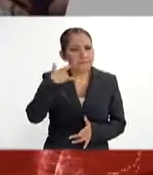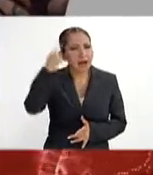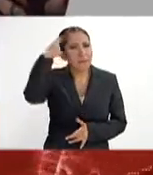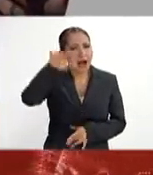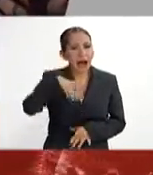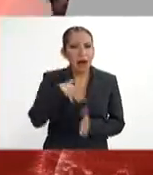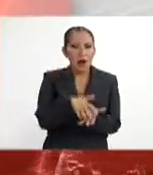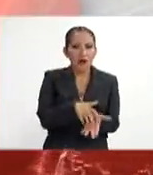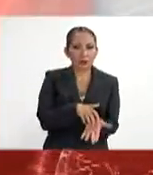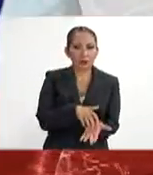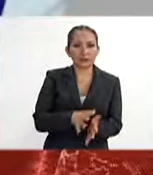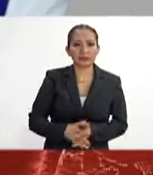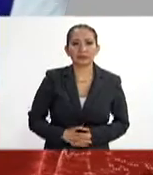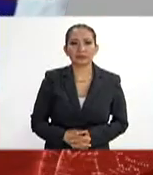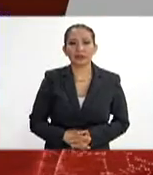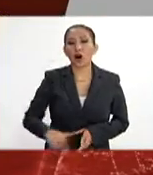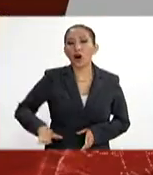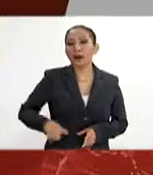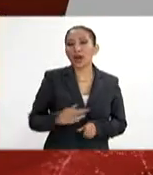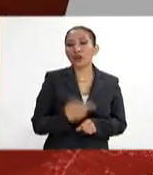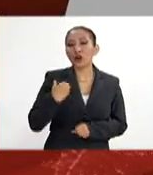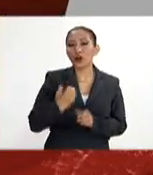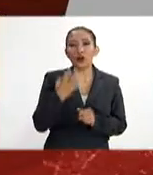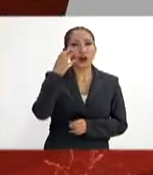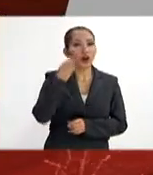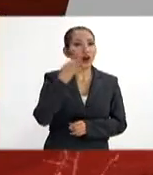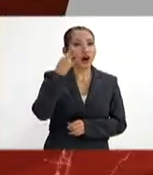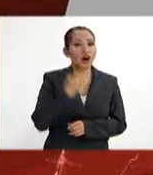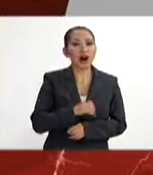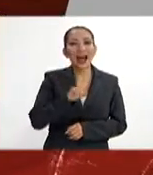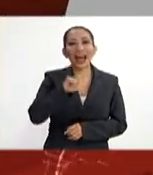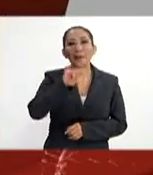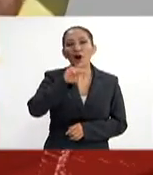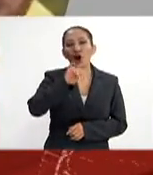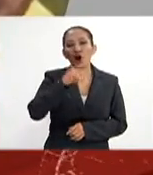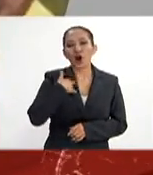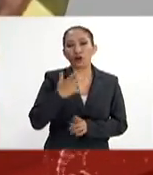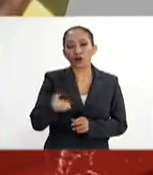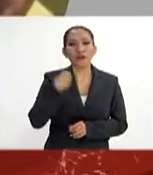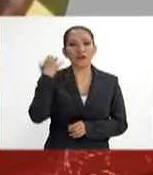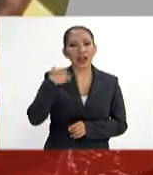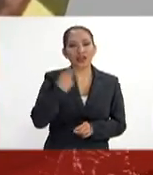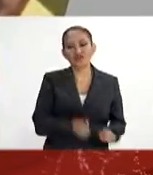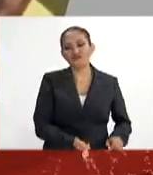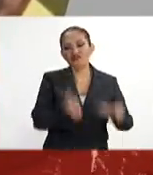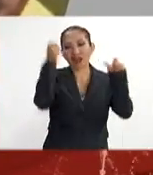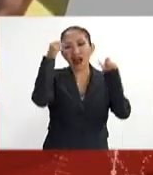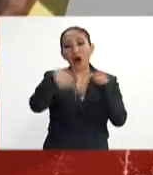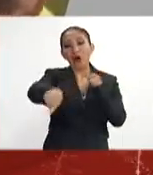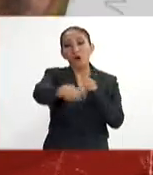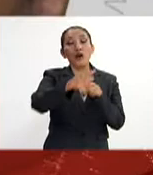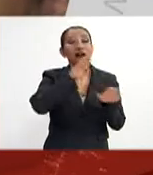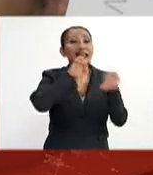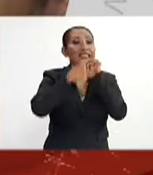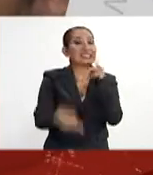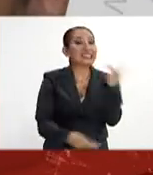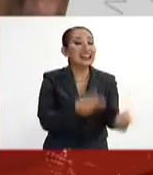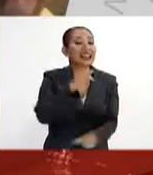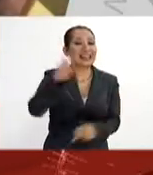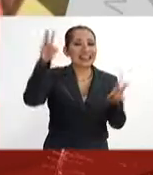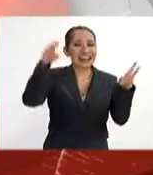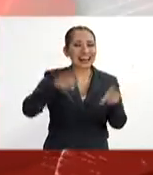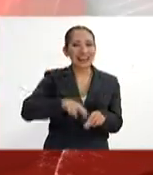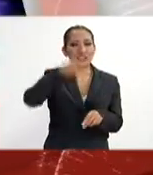de austeridad. El gobernador de Nuevo León, Jaime Rodríguez el Bronco, saca de una conferencia de prensa a un reportero del